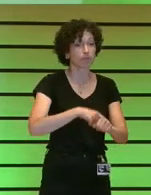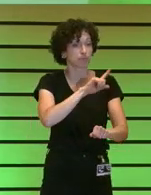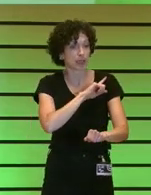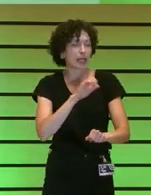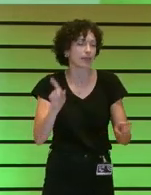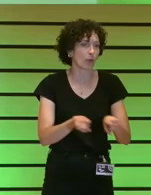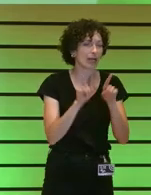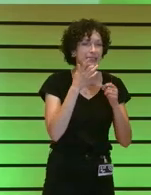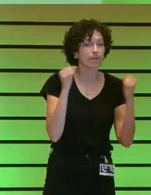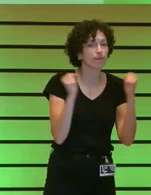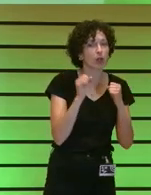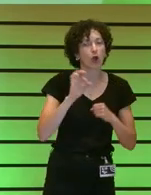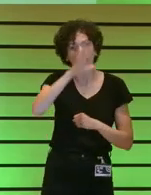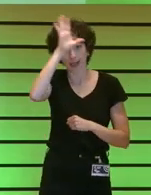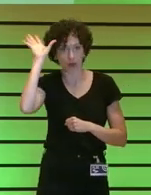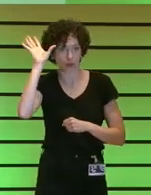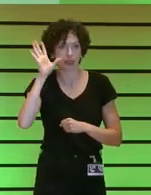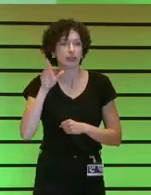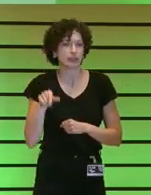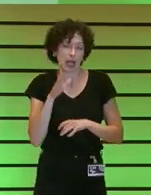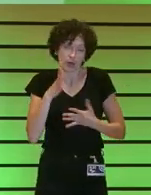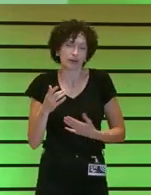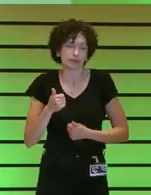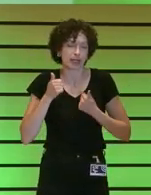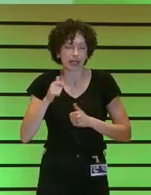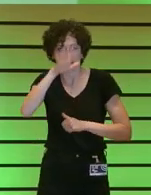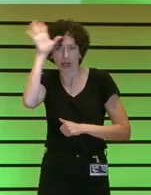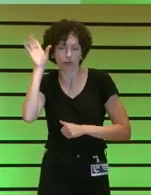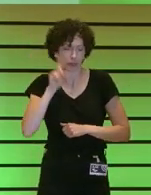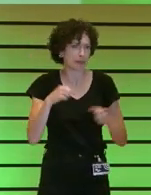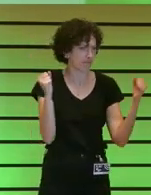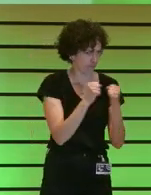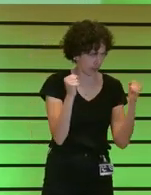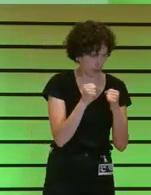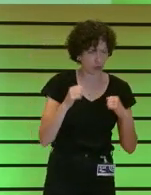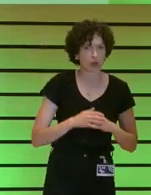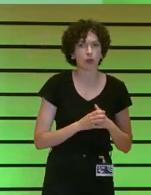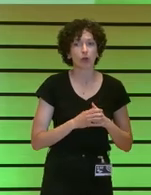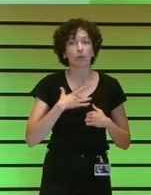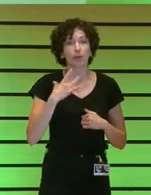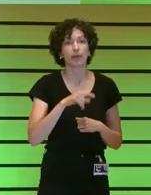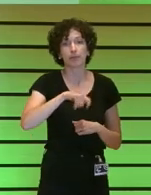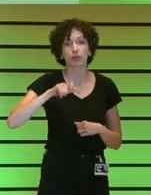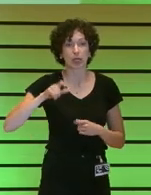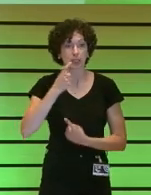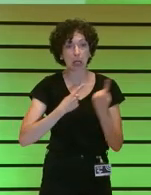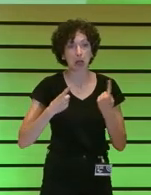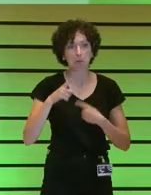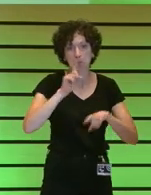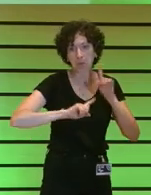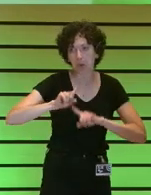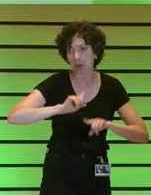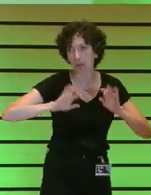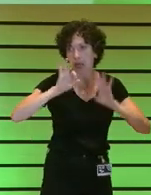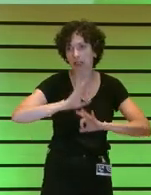es calor como si es frío ahora Estamos hablando sobre todo de calor pero vamos a hablar también de frío Hay quien no tiene ningún problema o no le